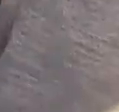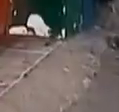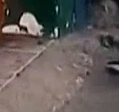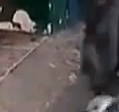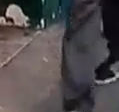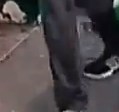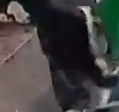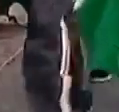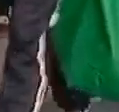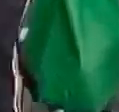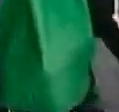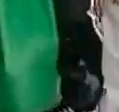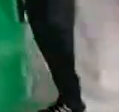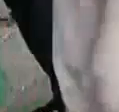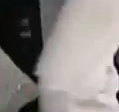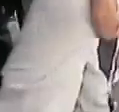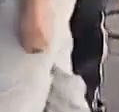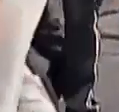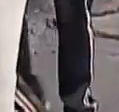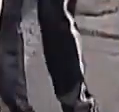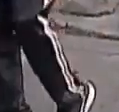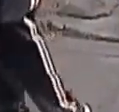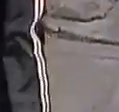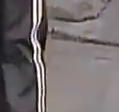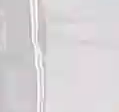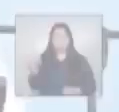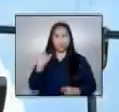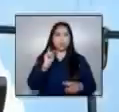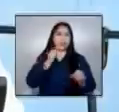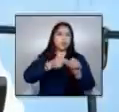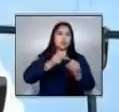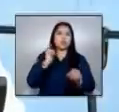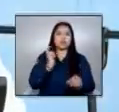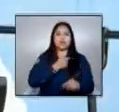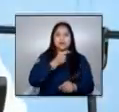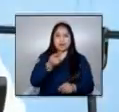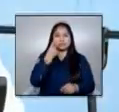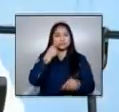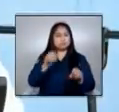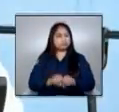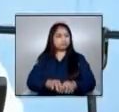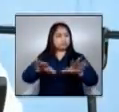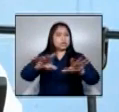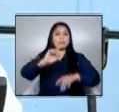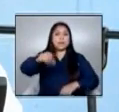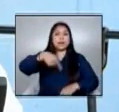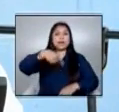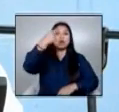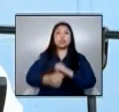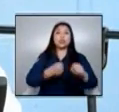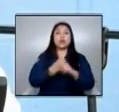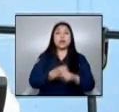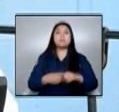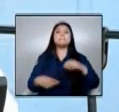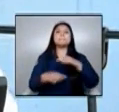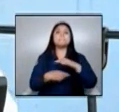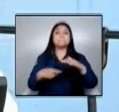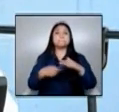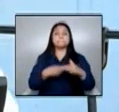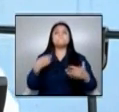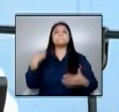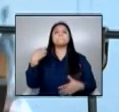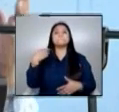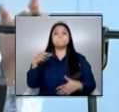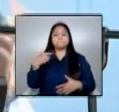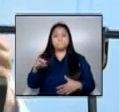abarcará a los niveles de educación básico y diversificado se extiende el otro año a pre primaria básicos y diversificado